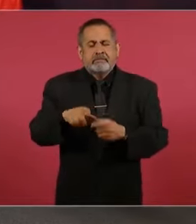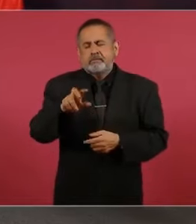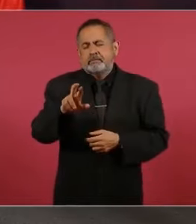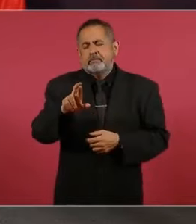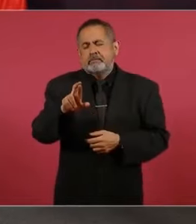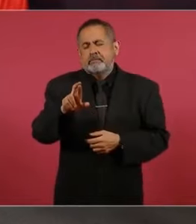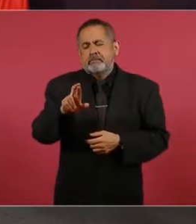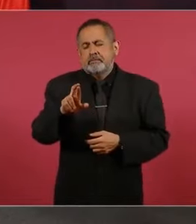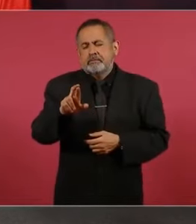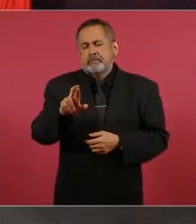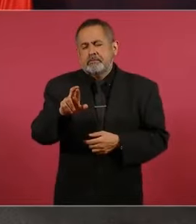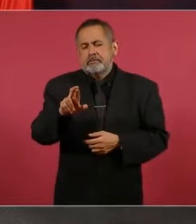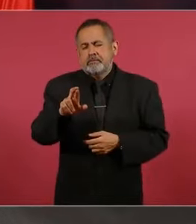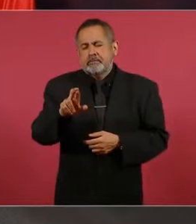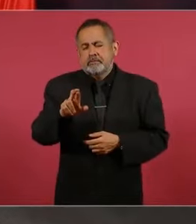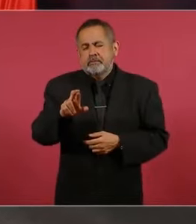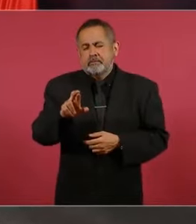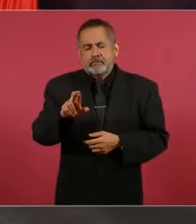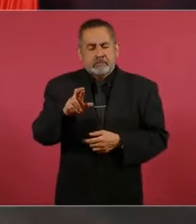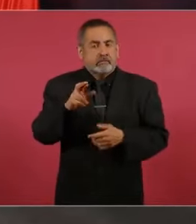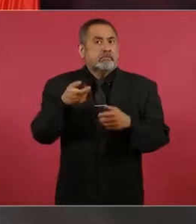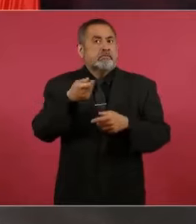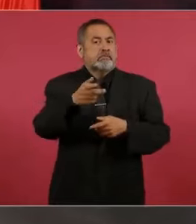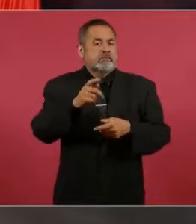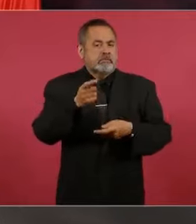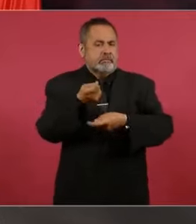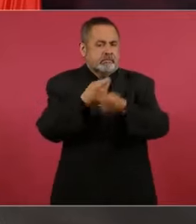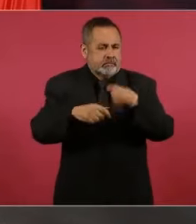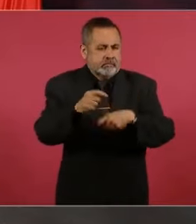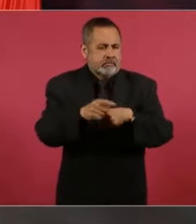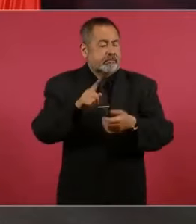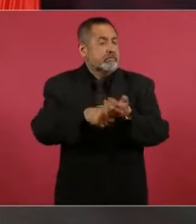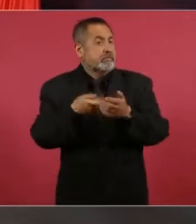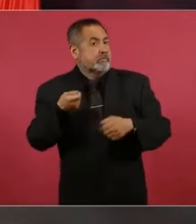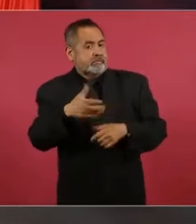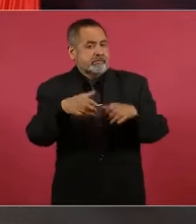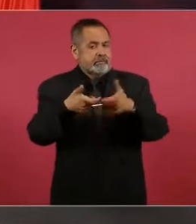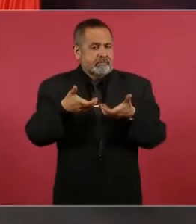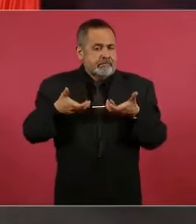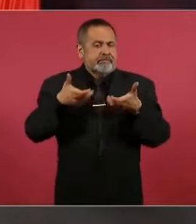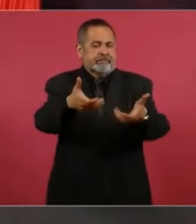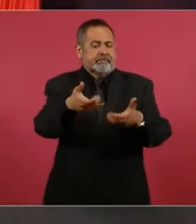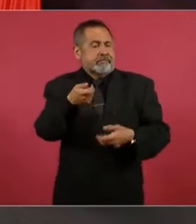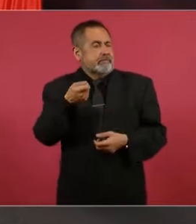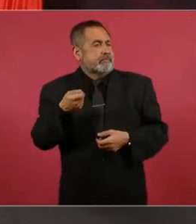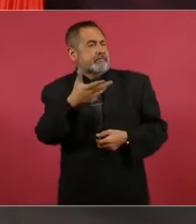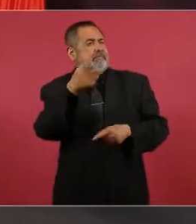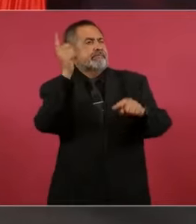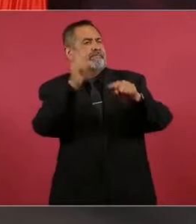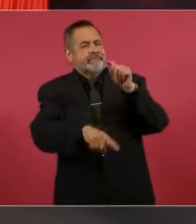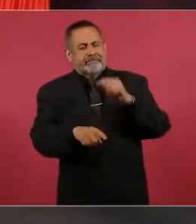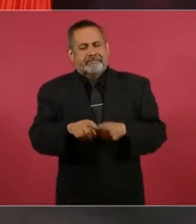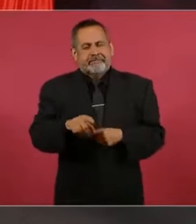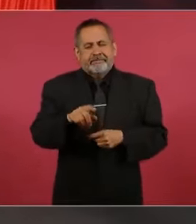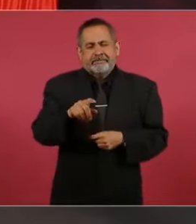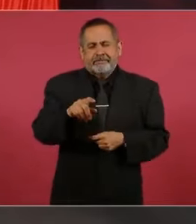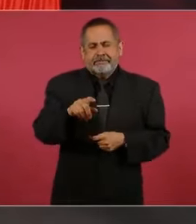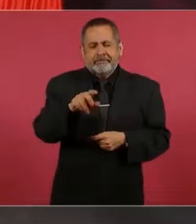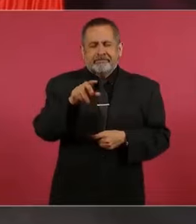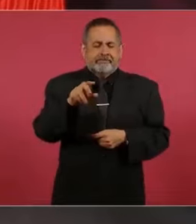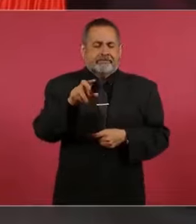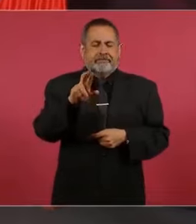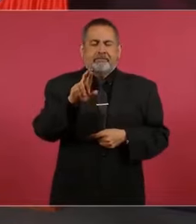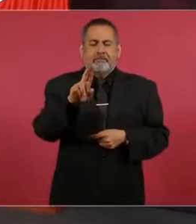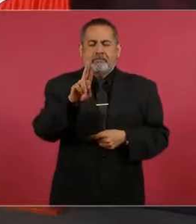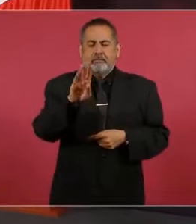Rubén Darío. No, ya está rebautizada. Carlos Salinas de Gortari se llama la calle. O sea, ¿cómo le vamos a llamar